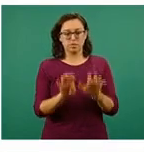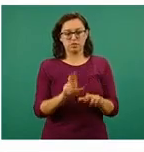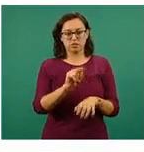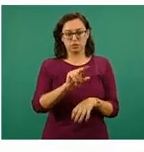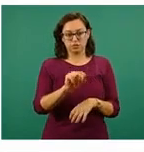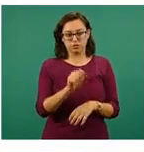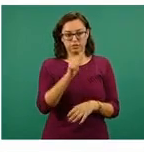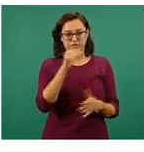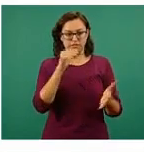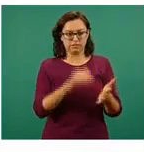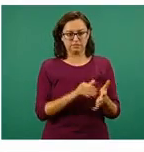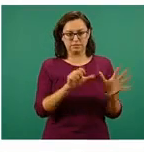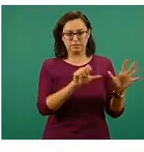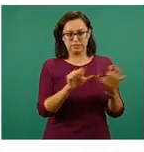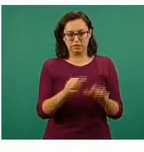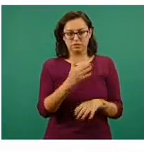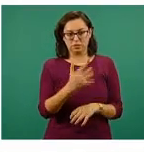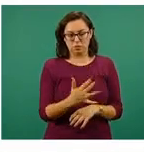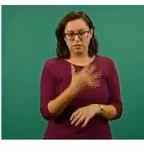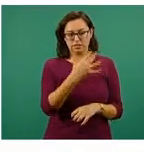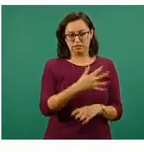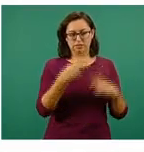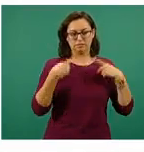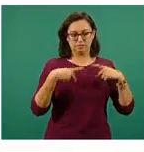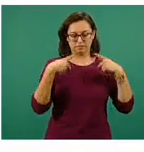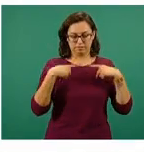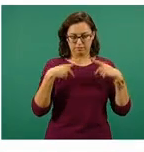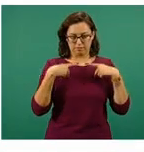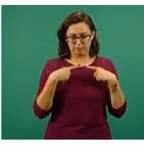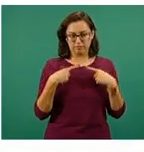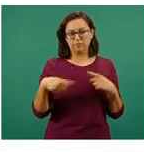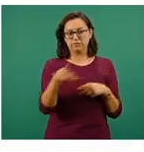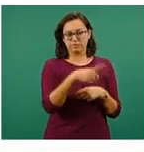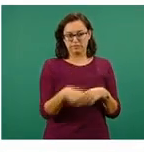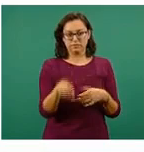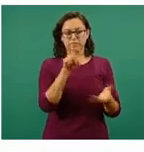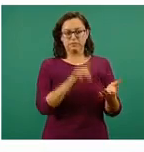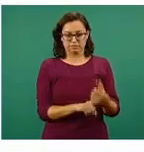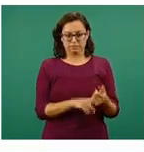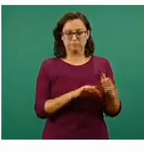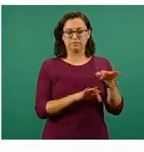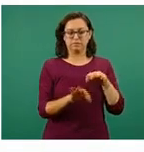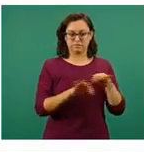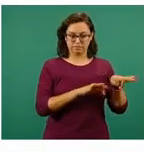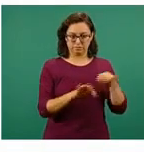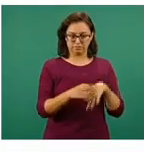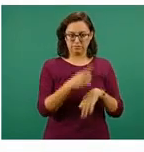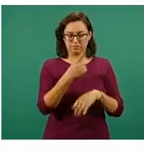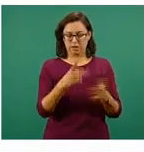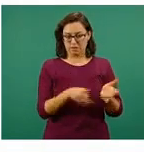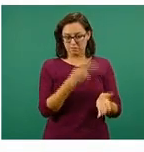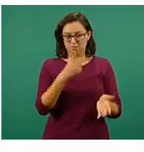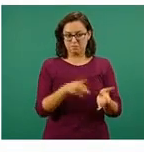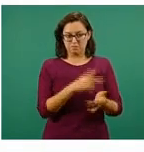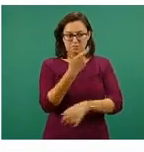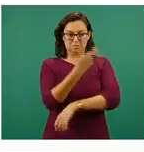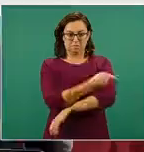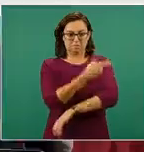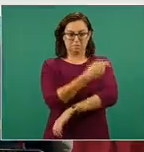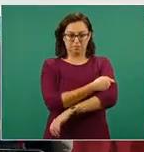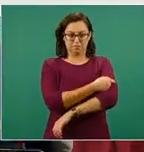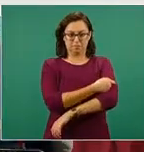986,655 personas que trabajan en el Sistema Nacional de Salud han recibido una vacuna, de los cuales